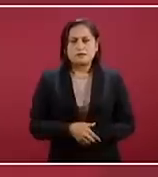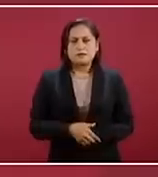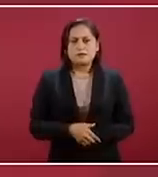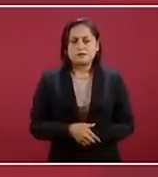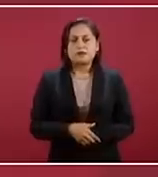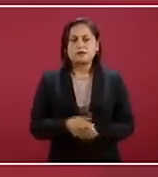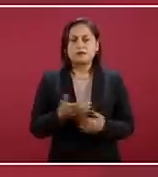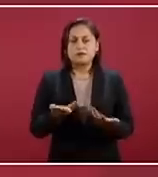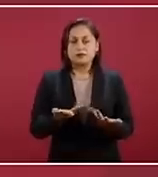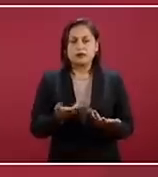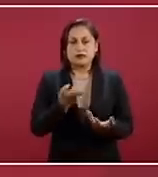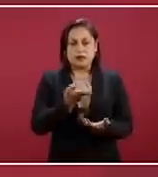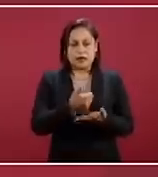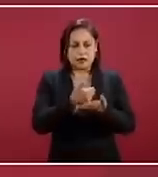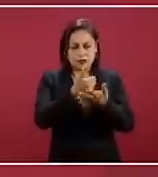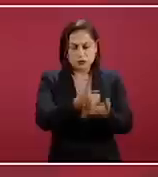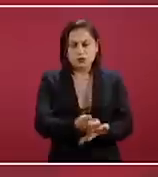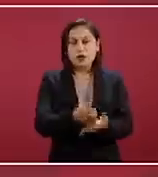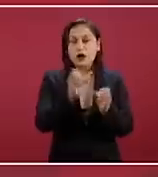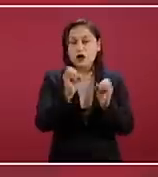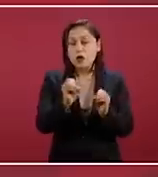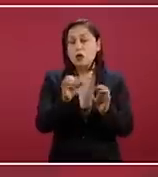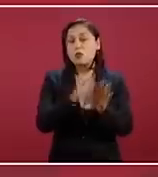niñas, niños, pobres,